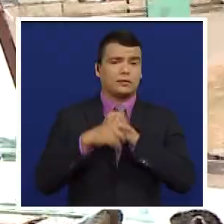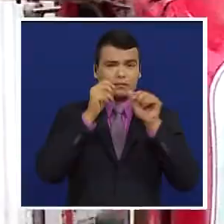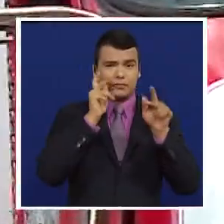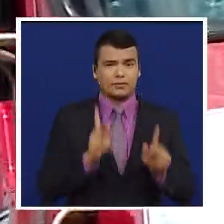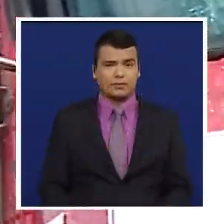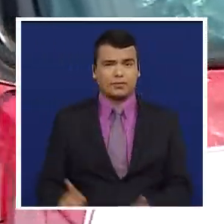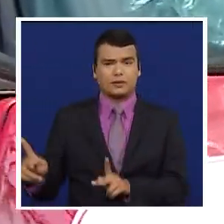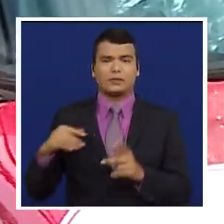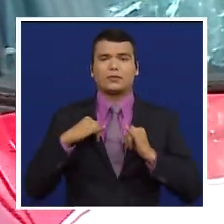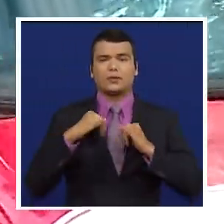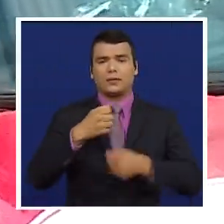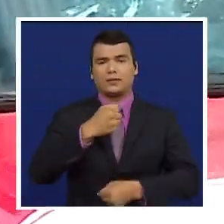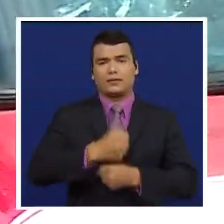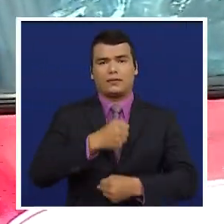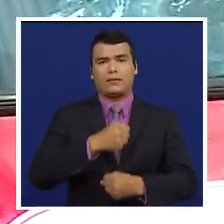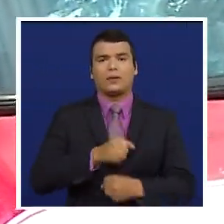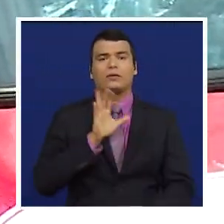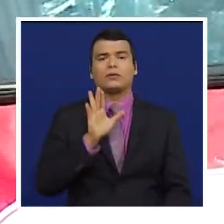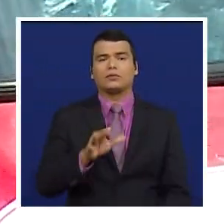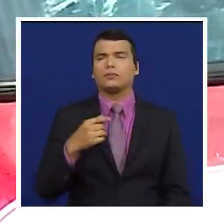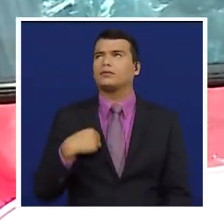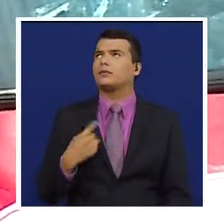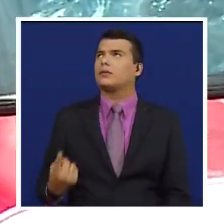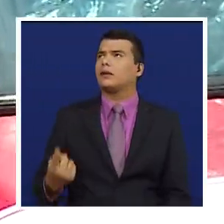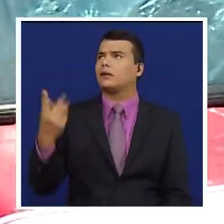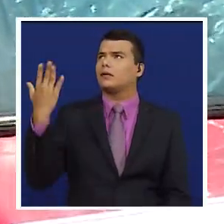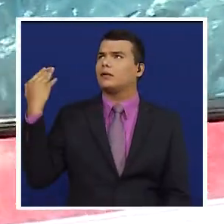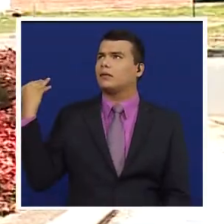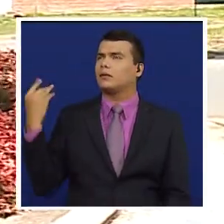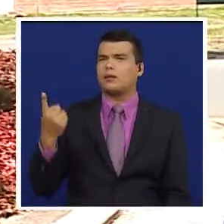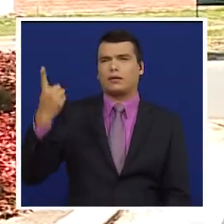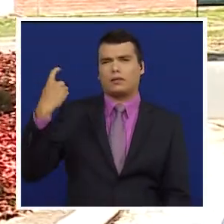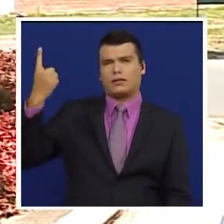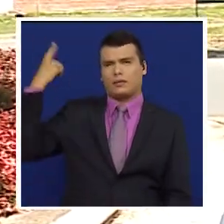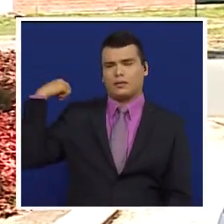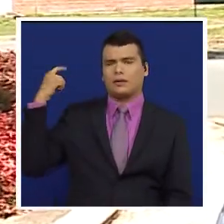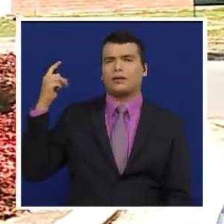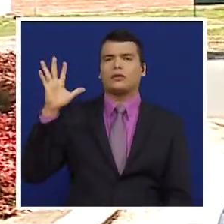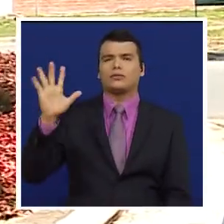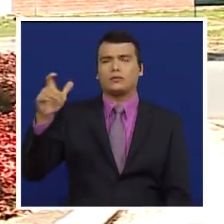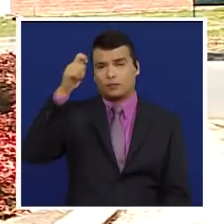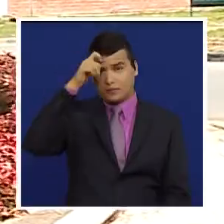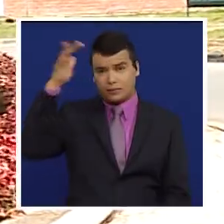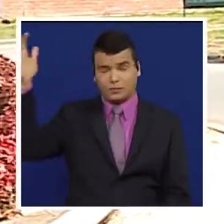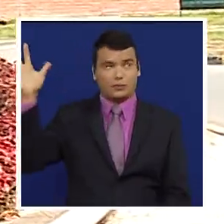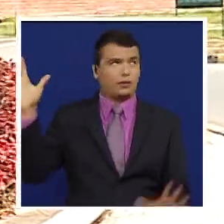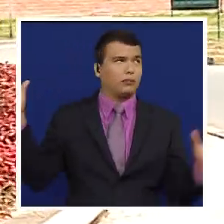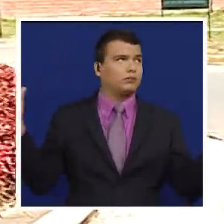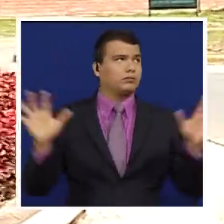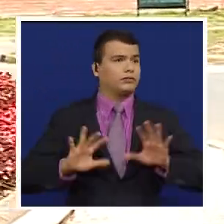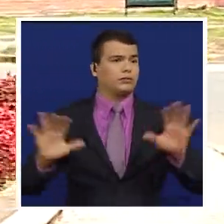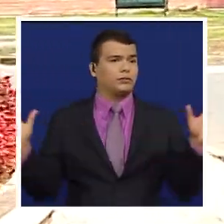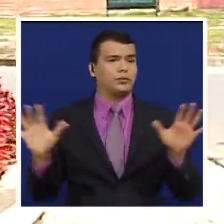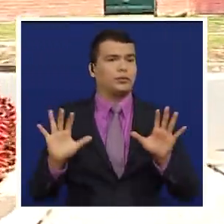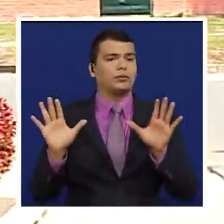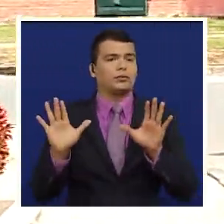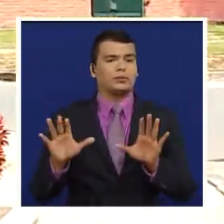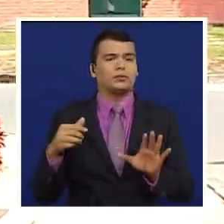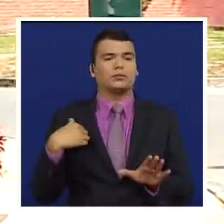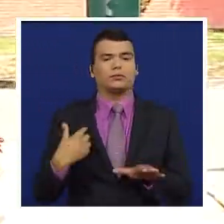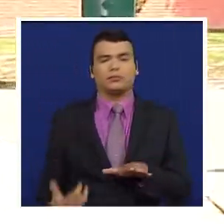colegas tractocamioneros. Yo vine a Antier de Cartagena, es una odisea. Esto es una odisea porque eso toca estar en la